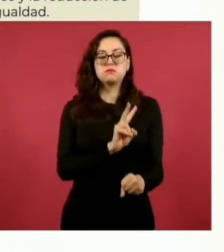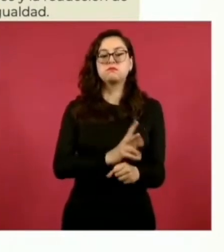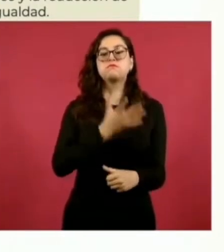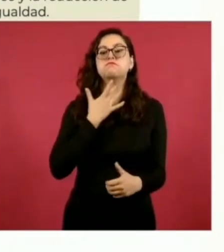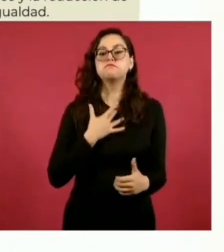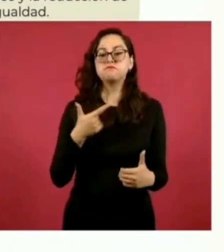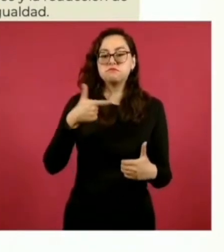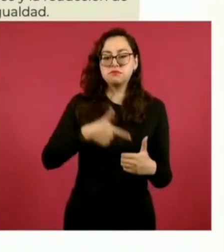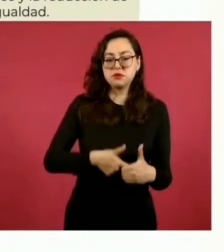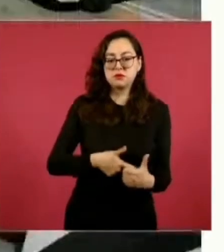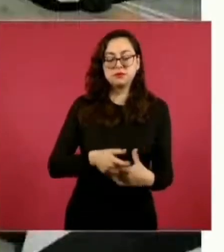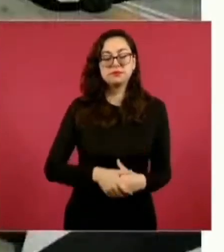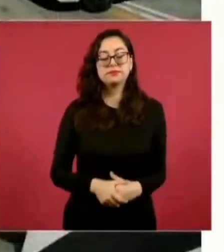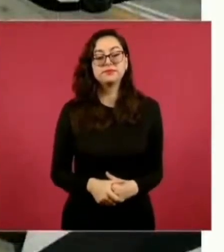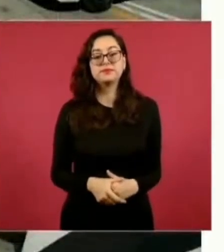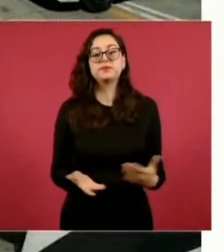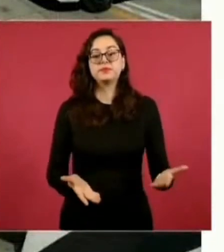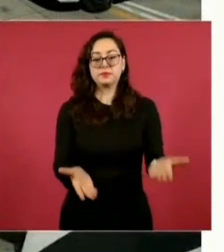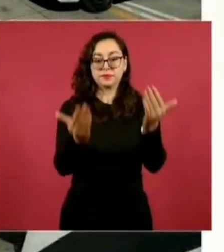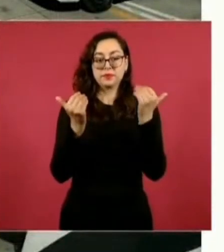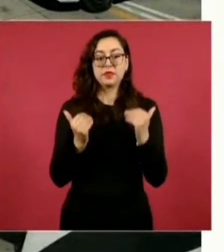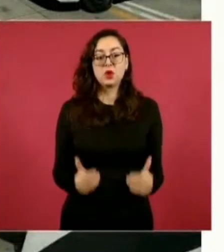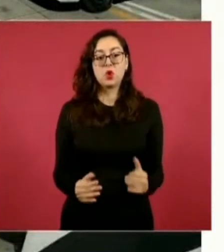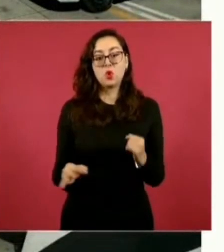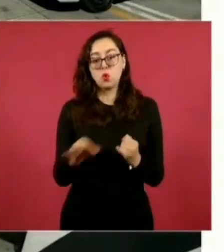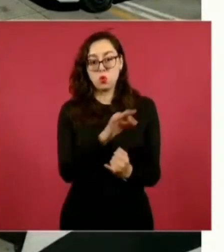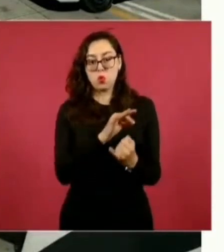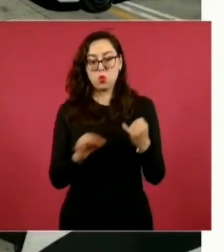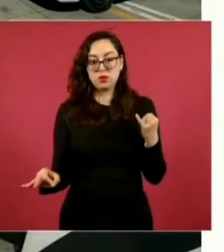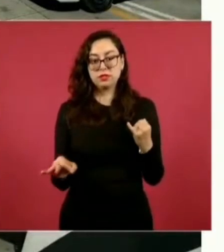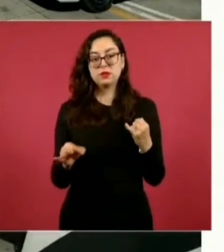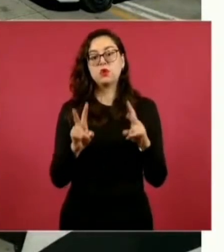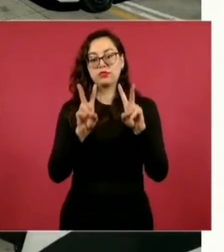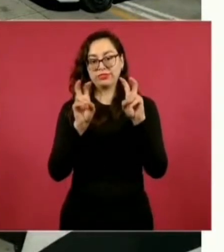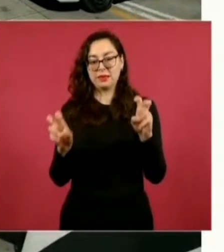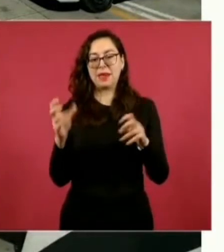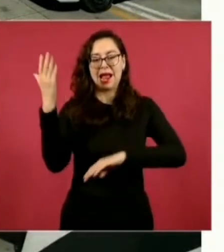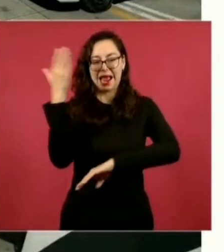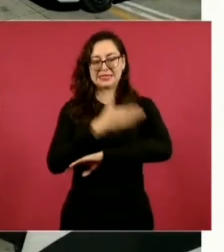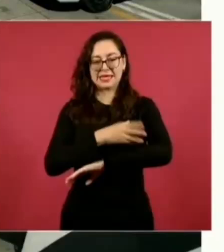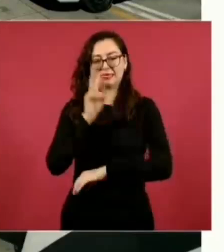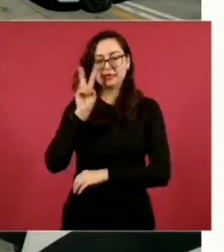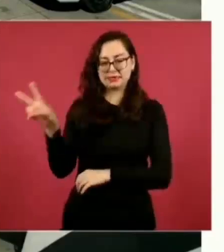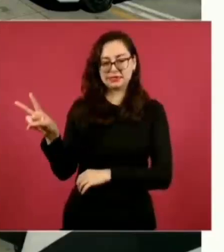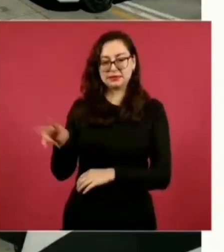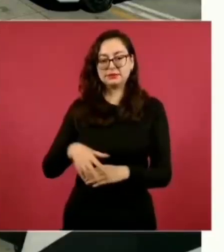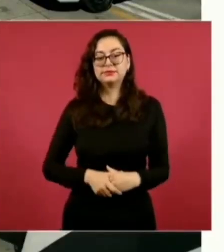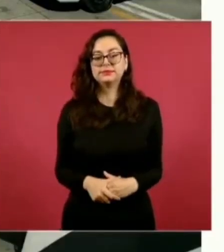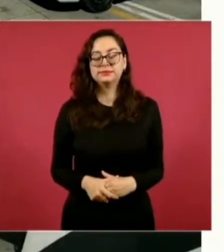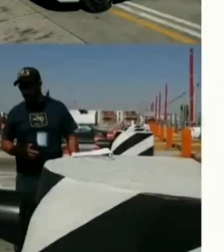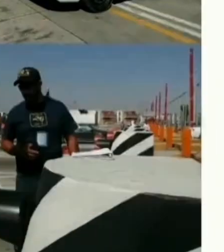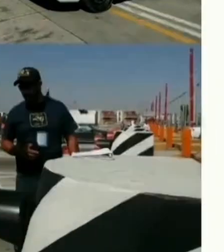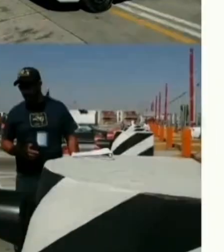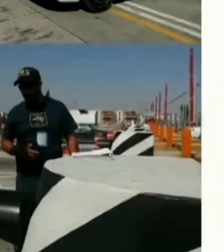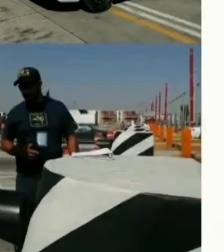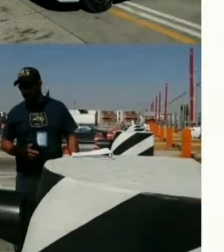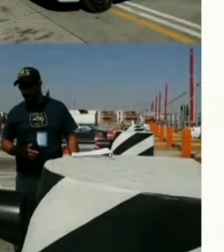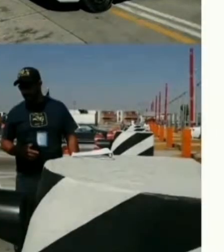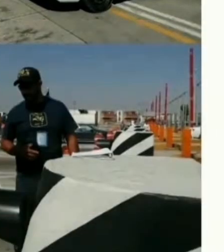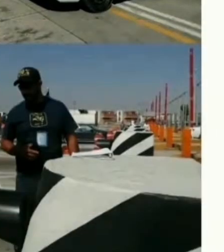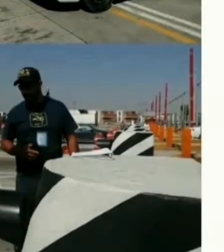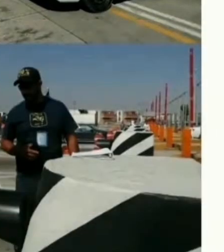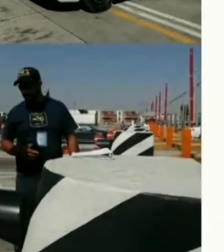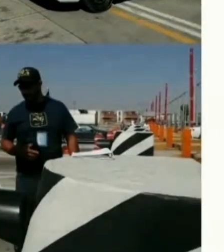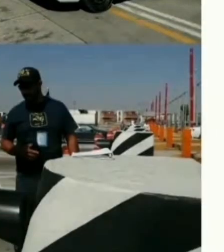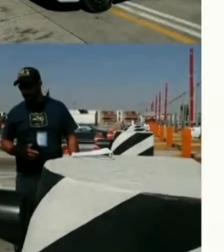delito adelante eh finalmente la prevención de la toma de casetas con el operativo de la plan